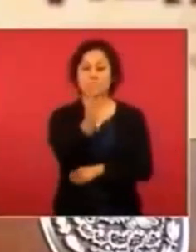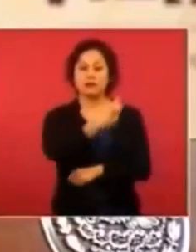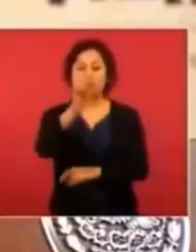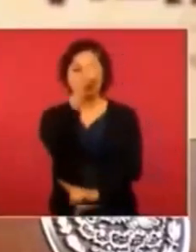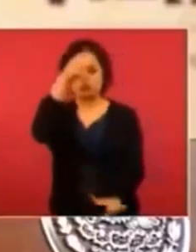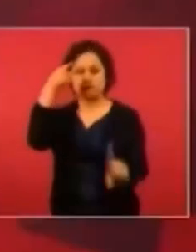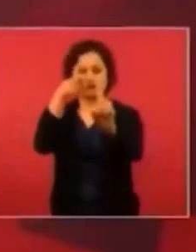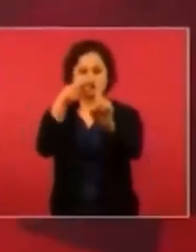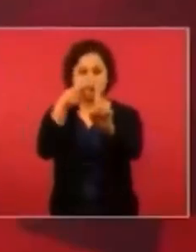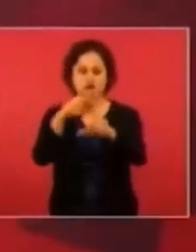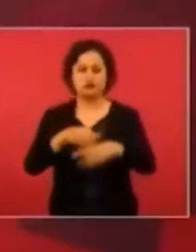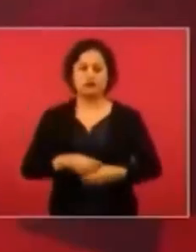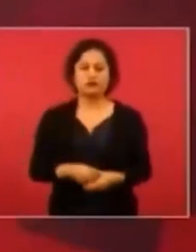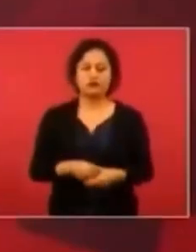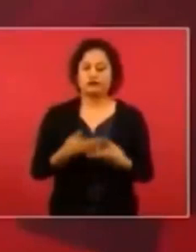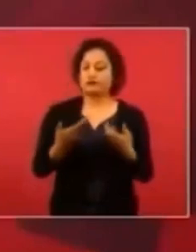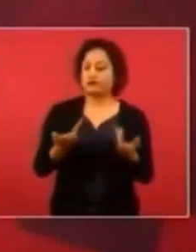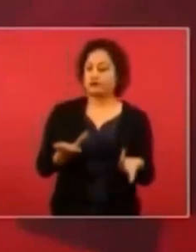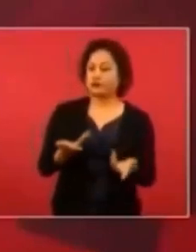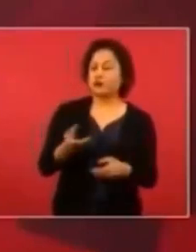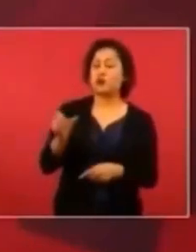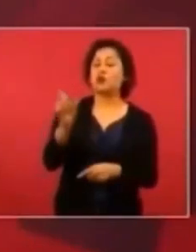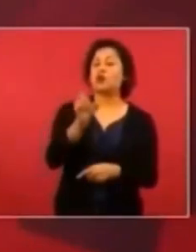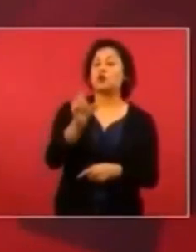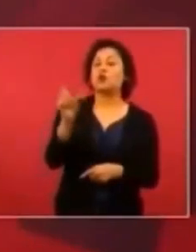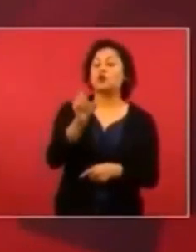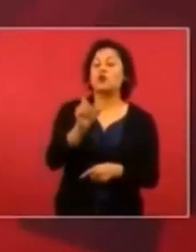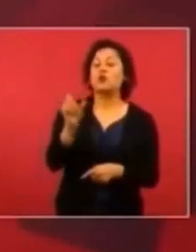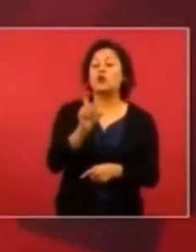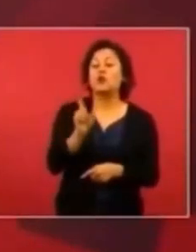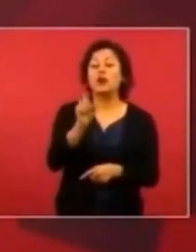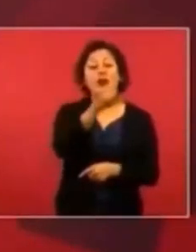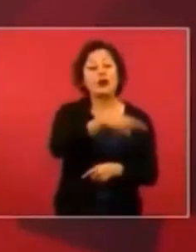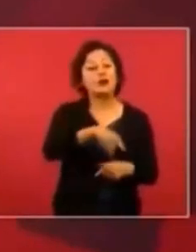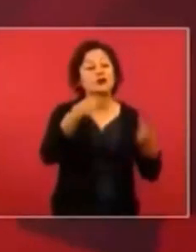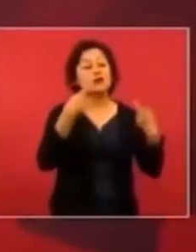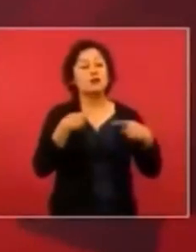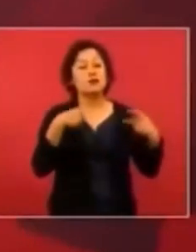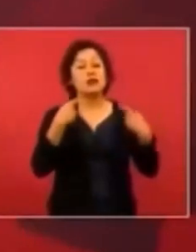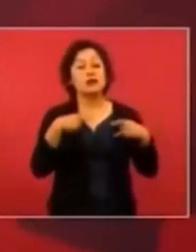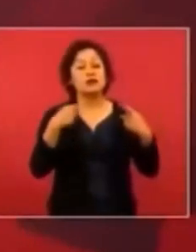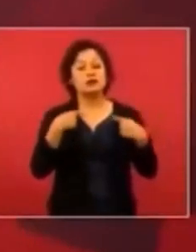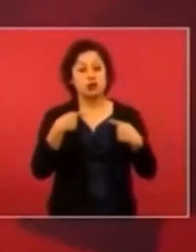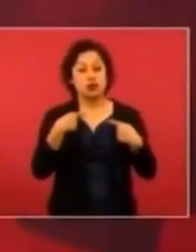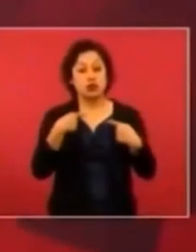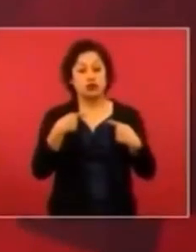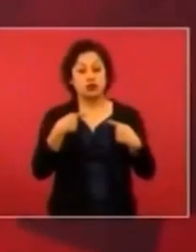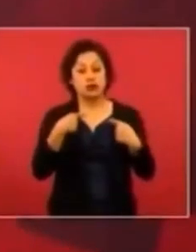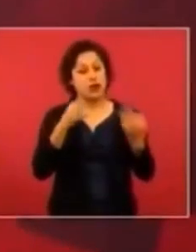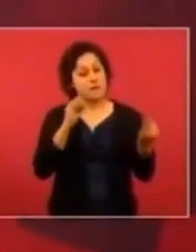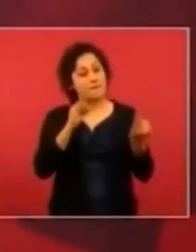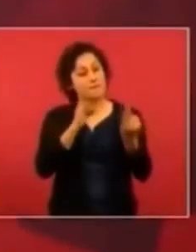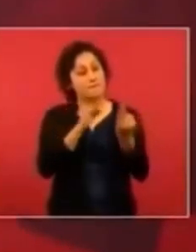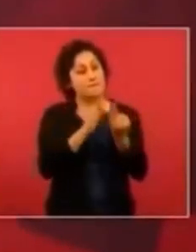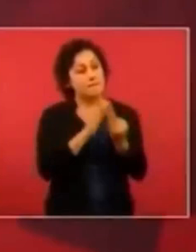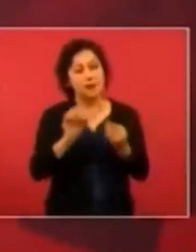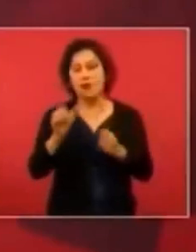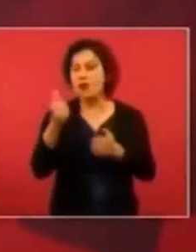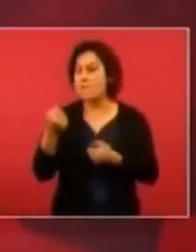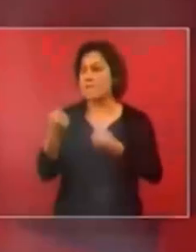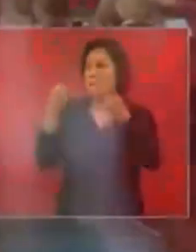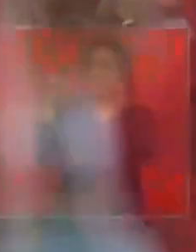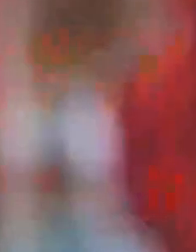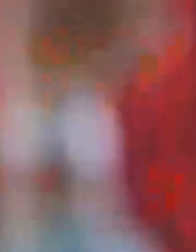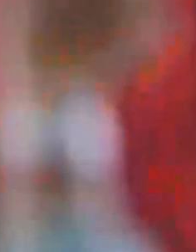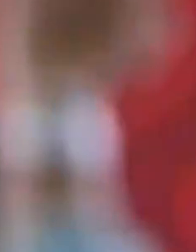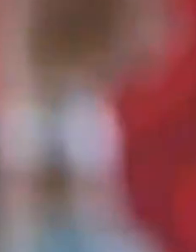aquí esta declaración que hace Andrés Manuel podría trasladarse tranquilamente a cualquier país de Sudamérica gringo.